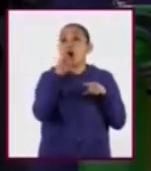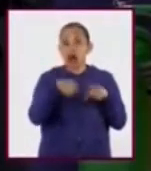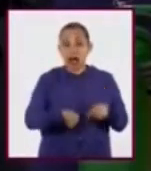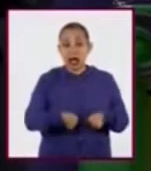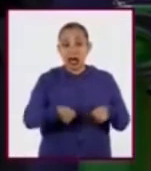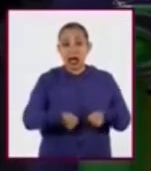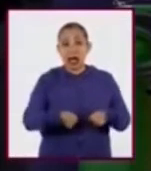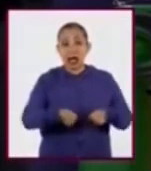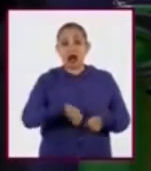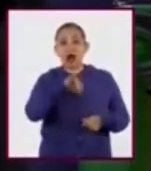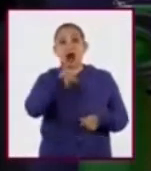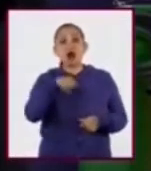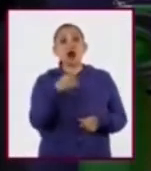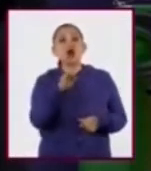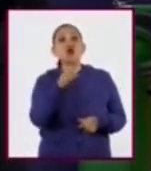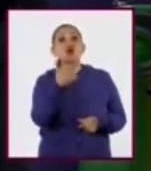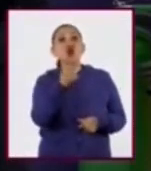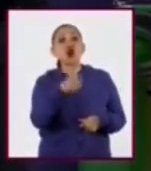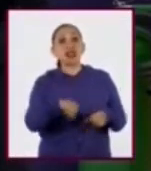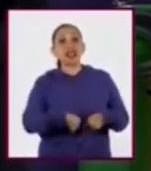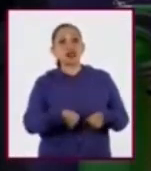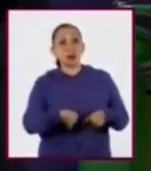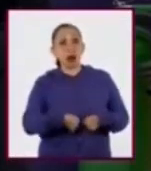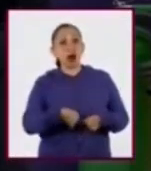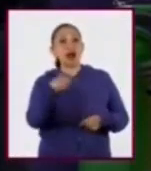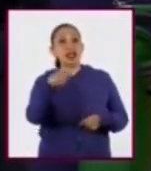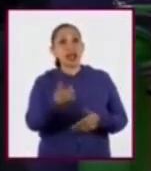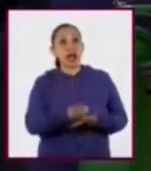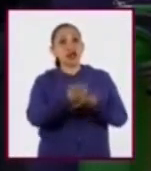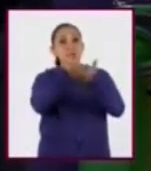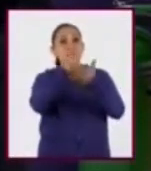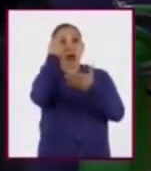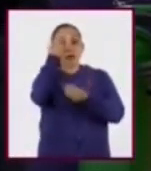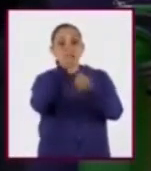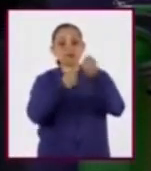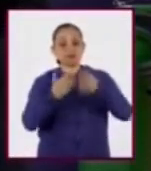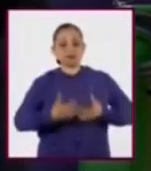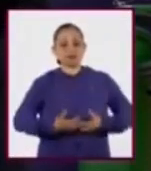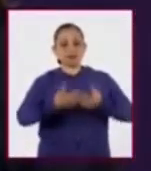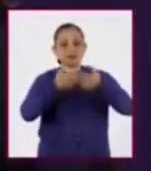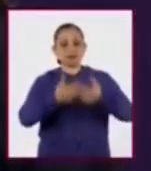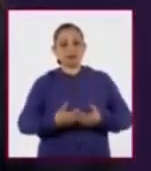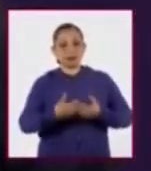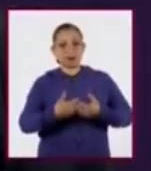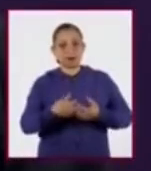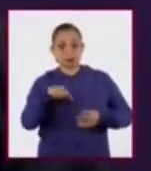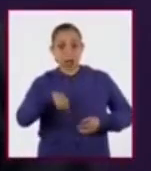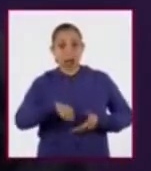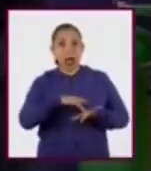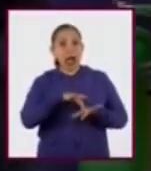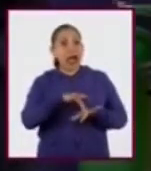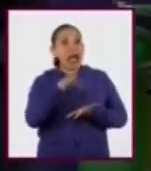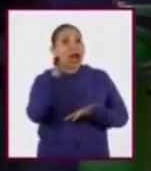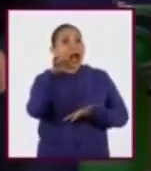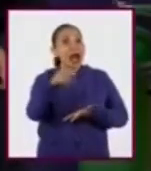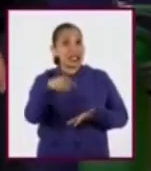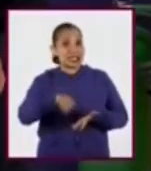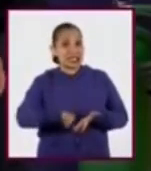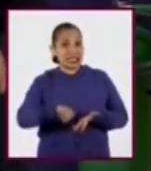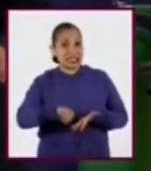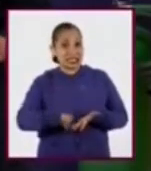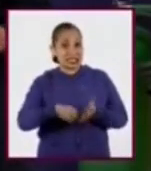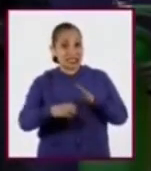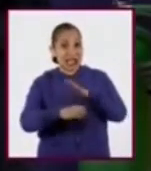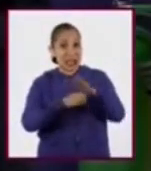gástrico y juega un papel importante en la digestión. Le podemos agradecer que gracias a este